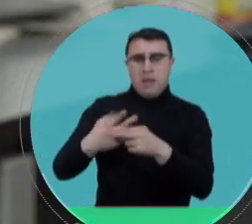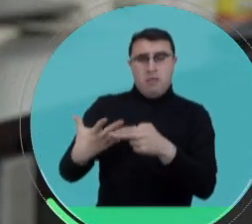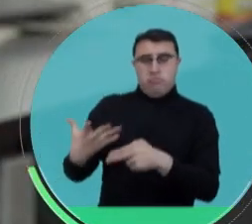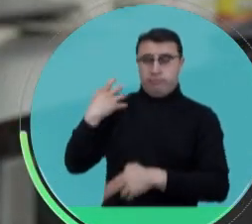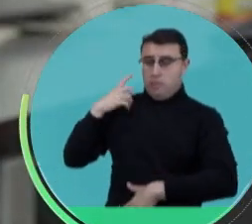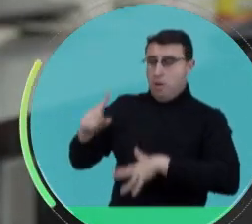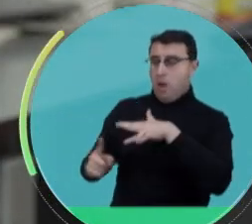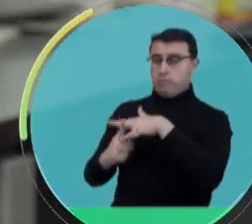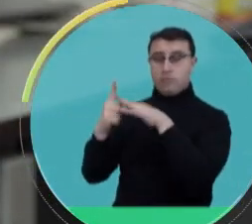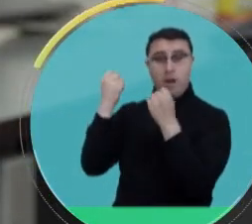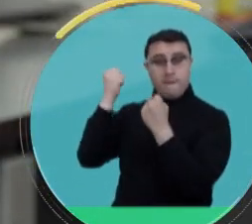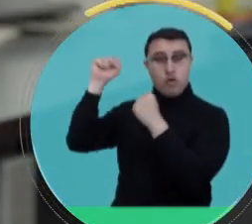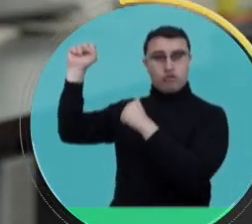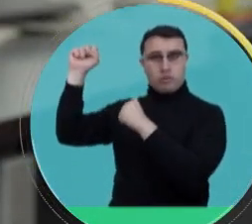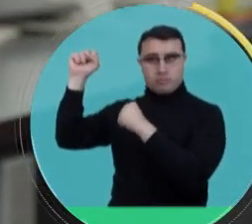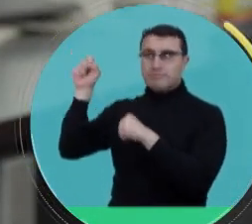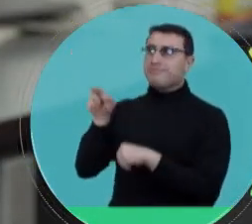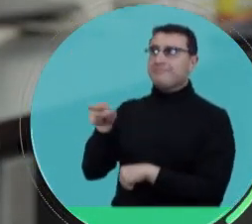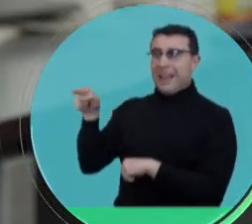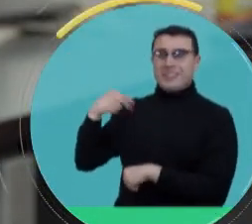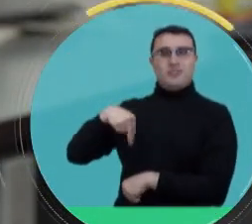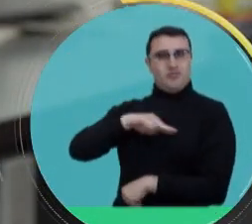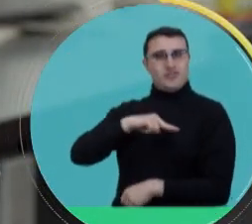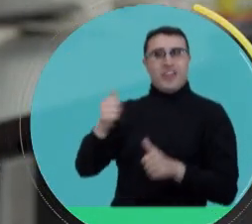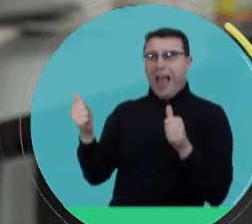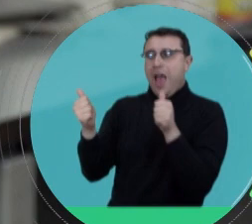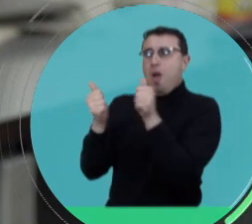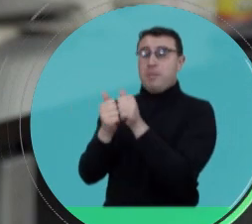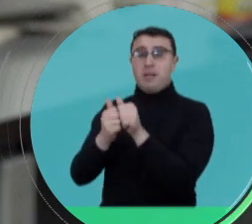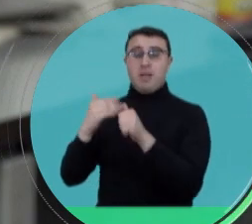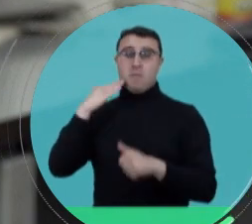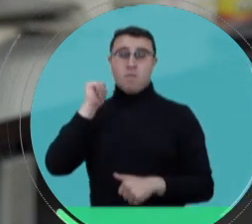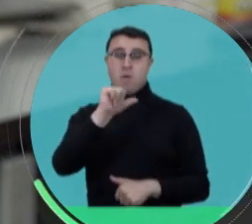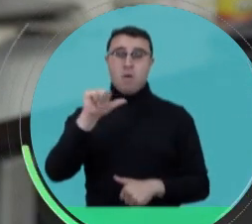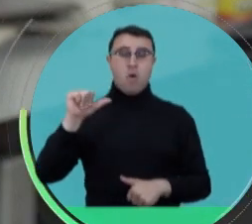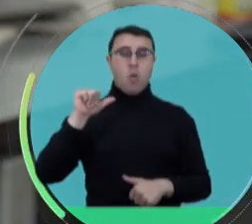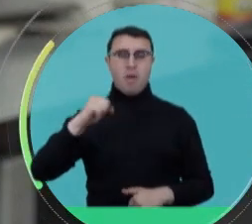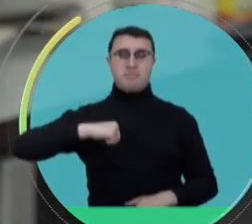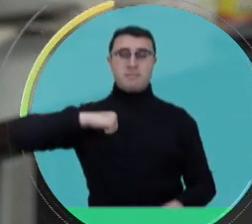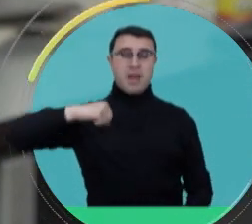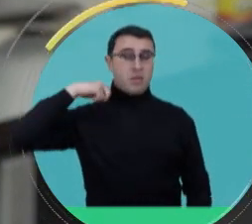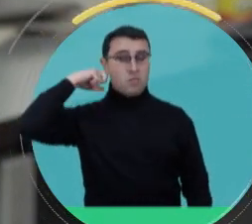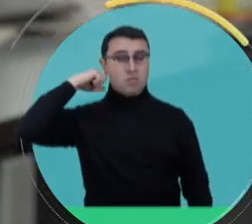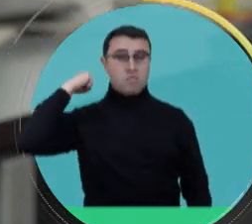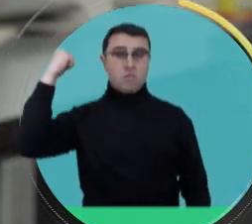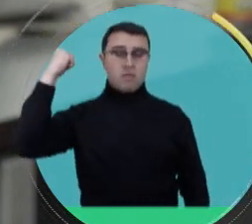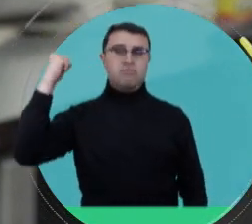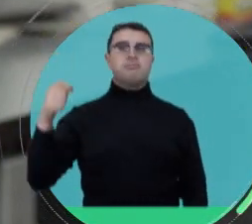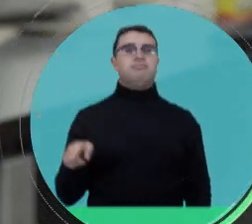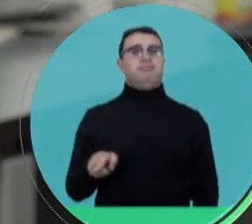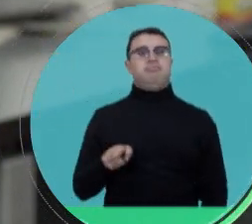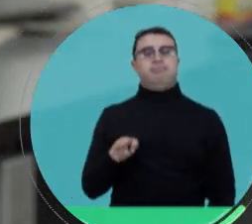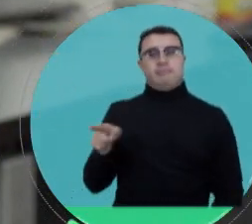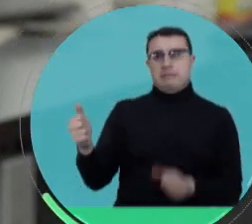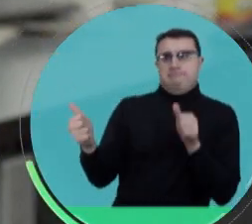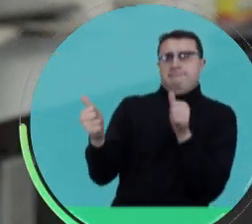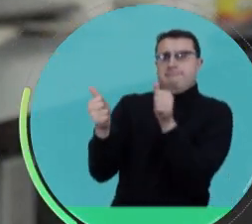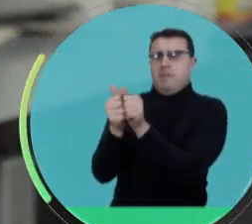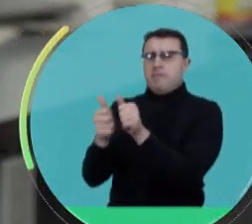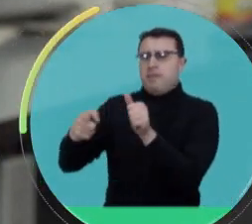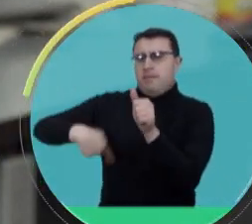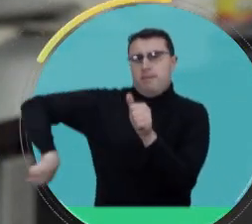llamó el sutil origen de las revoluciones donde pudimos acompañar a las pioneras de los Derechos femeninos en Colombia